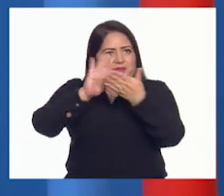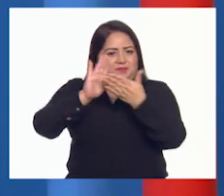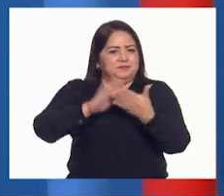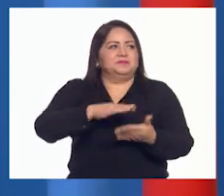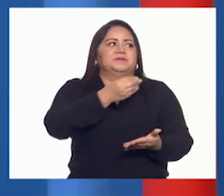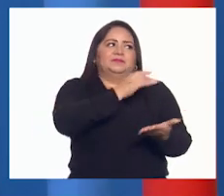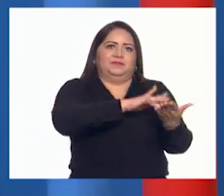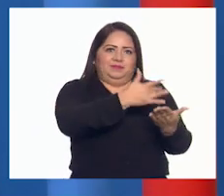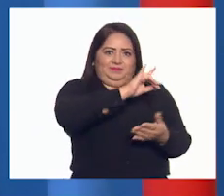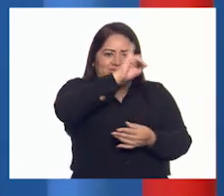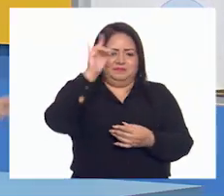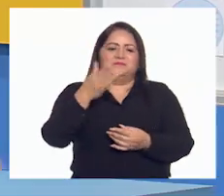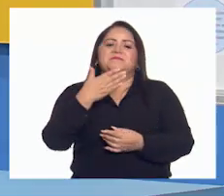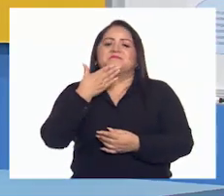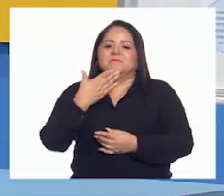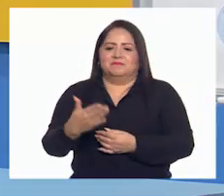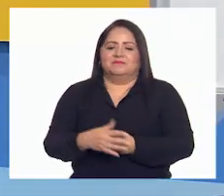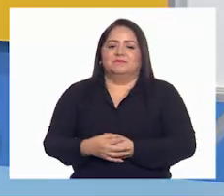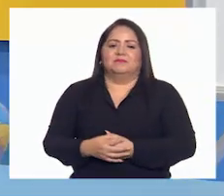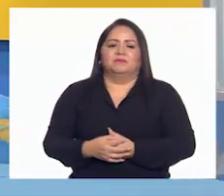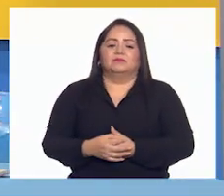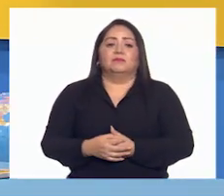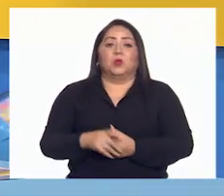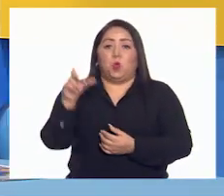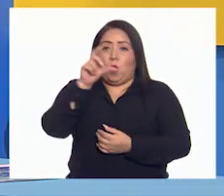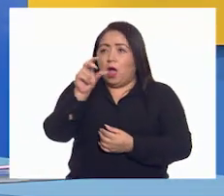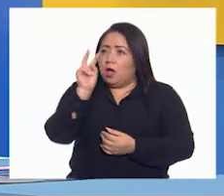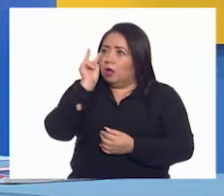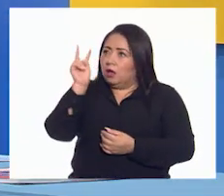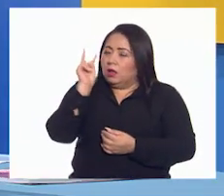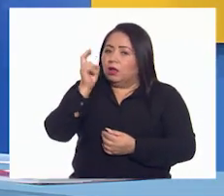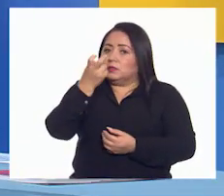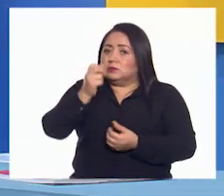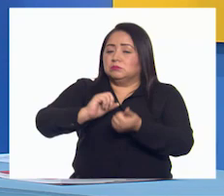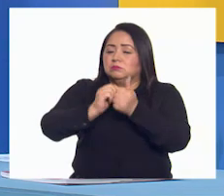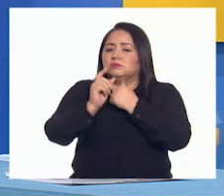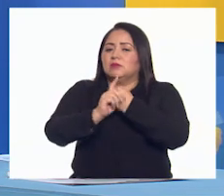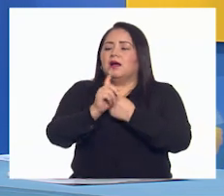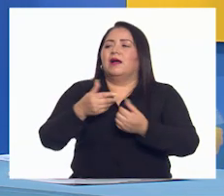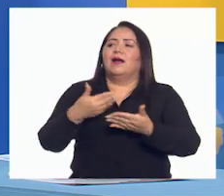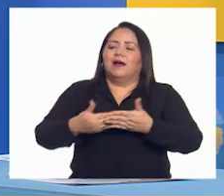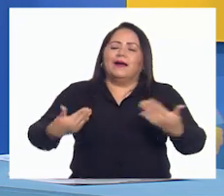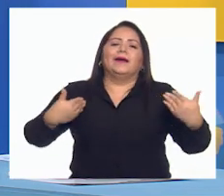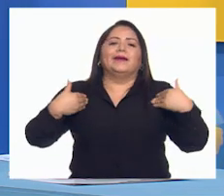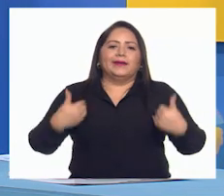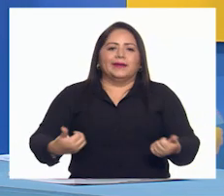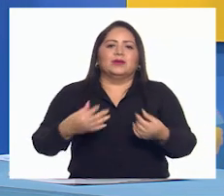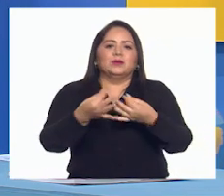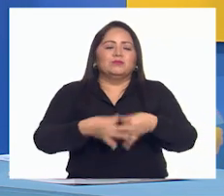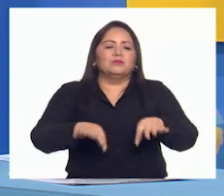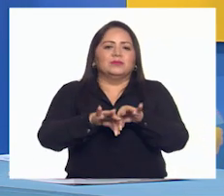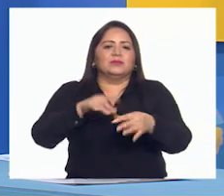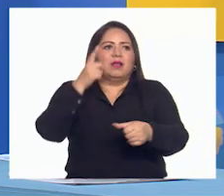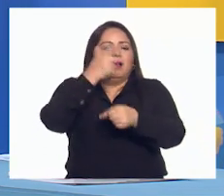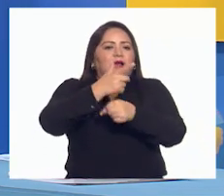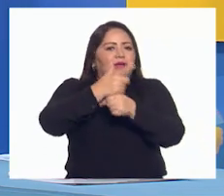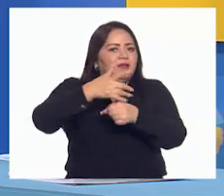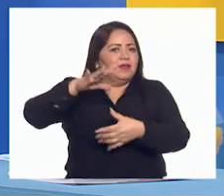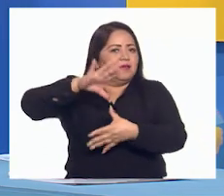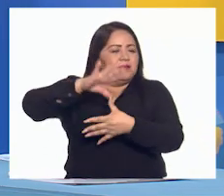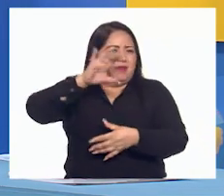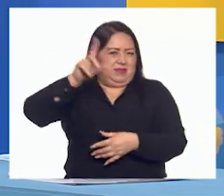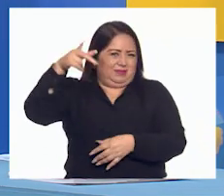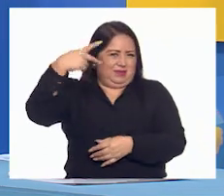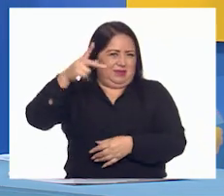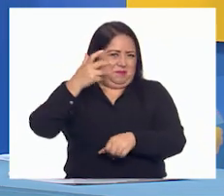por pegarlos. Por nada, Vero. Al ver estas consecuencias, ya entiendo por qué es tan importante el descubrimiento de América. Así